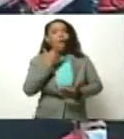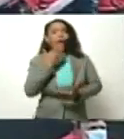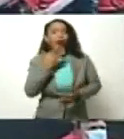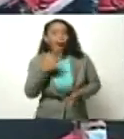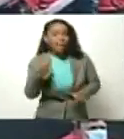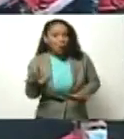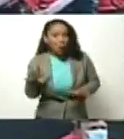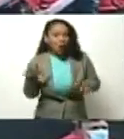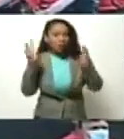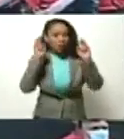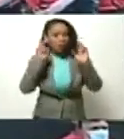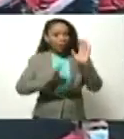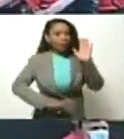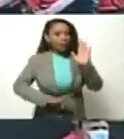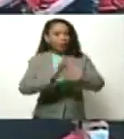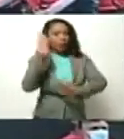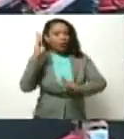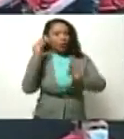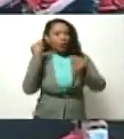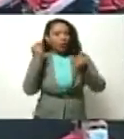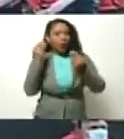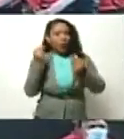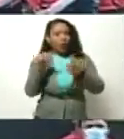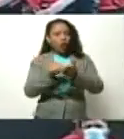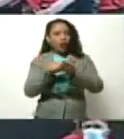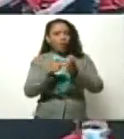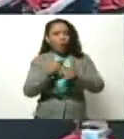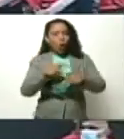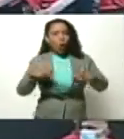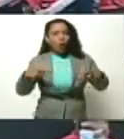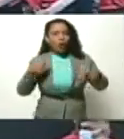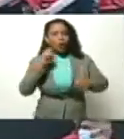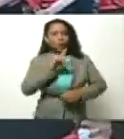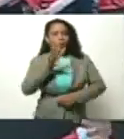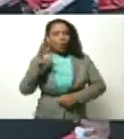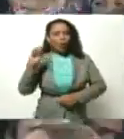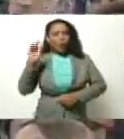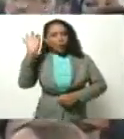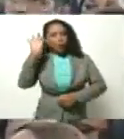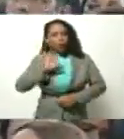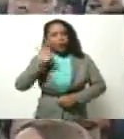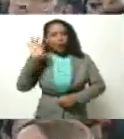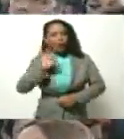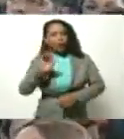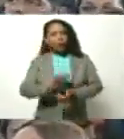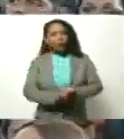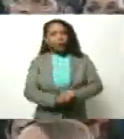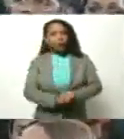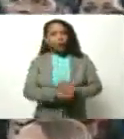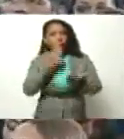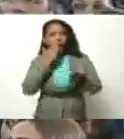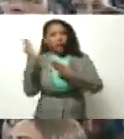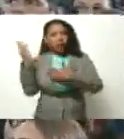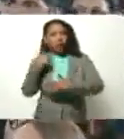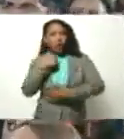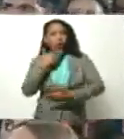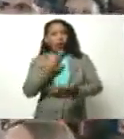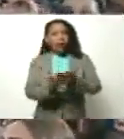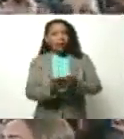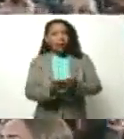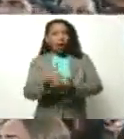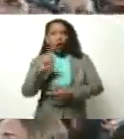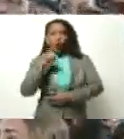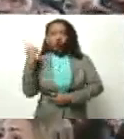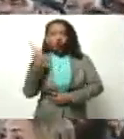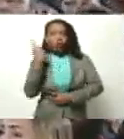en el área del desarrollo económico donde hemos crecido más el 150% Y eso Yo le agradezco no